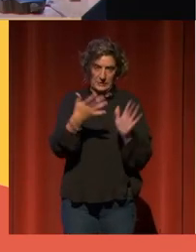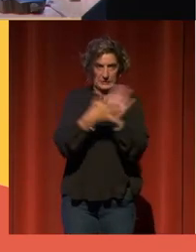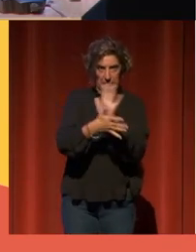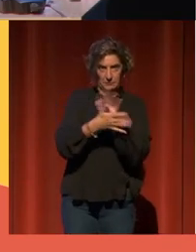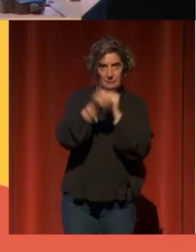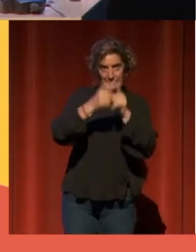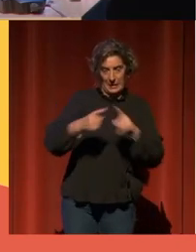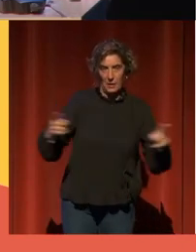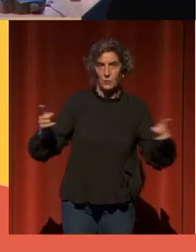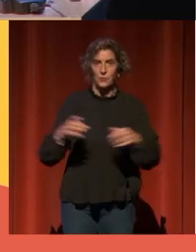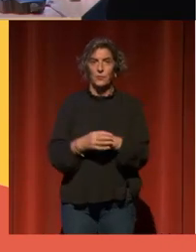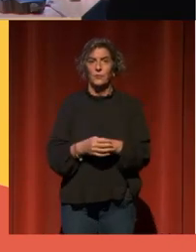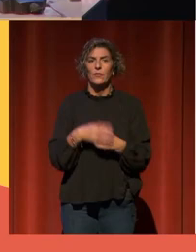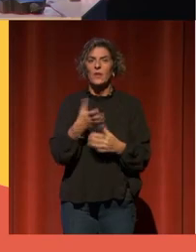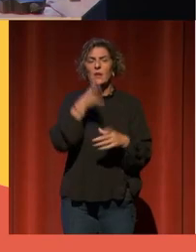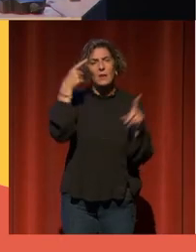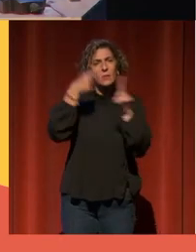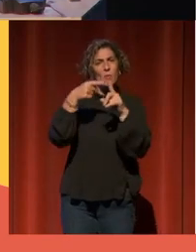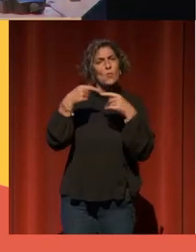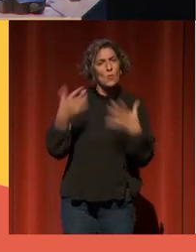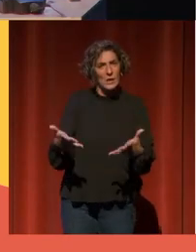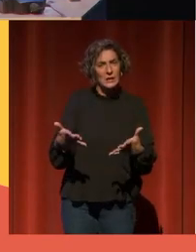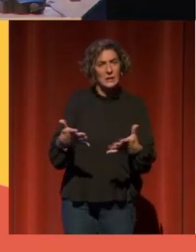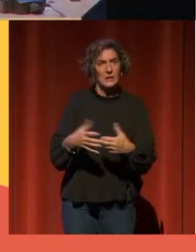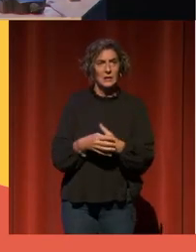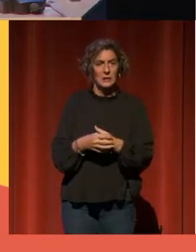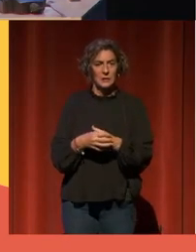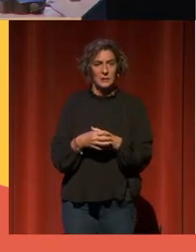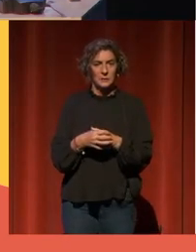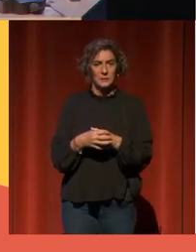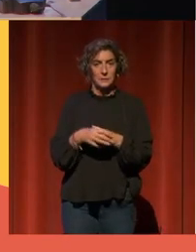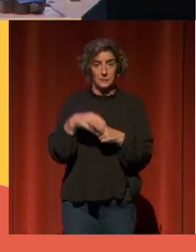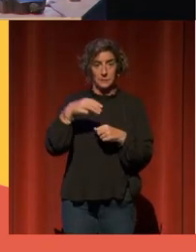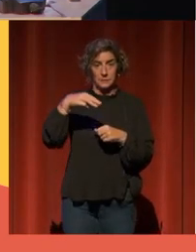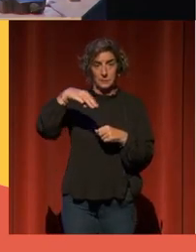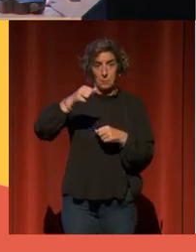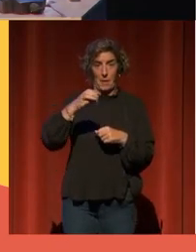entonces Cuáles son los objetivos de